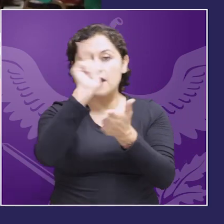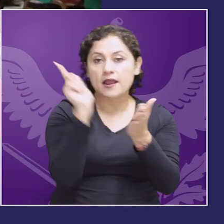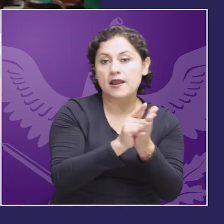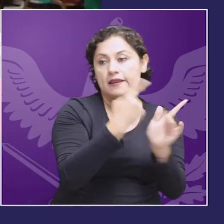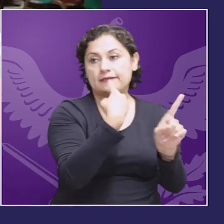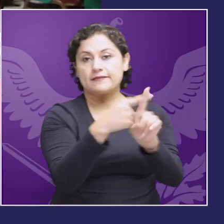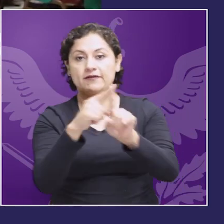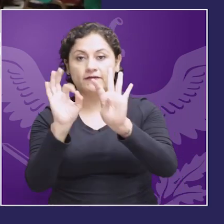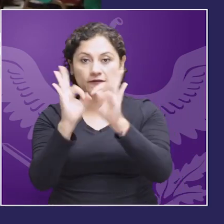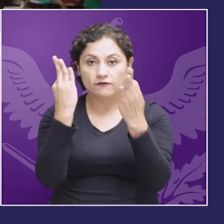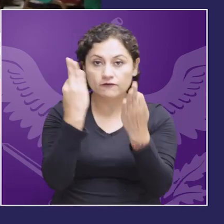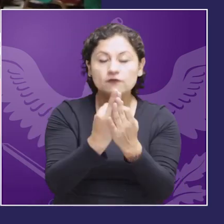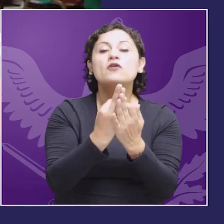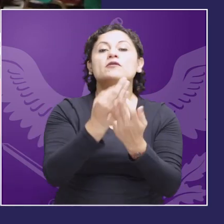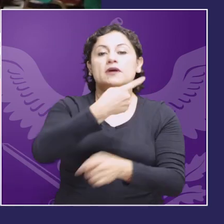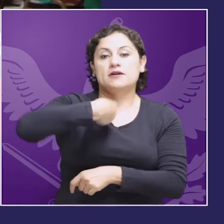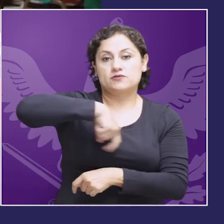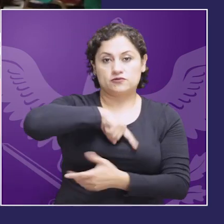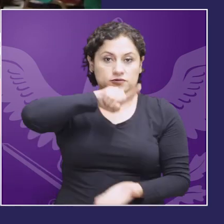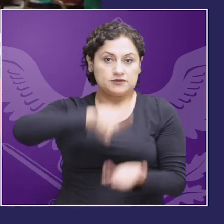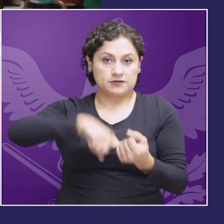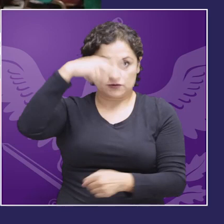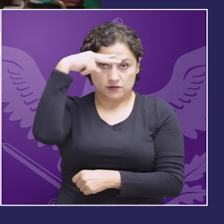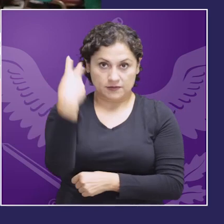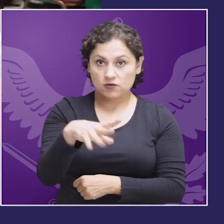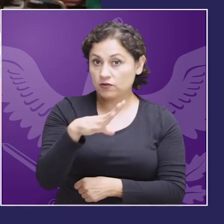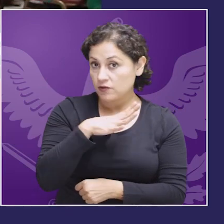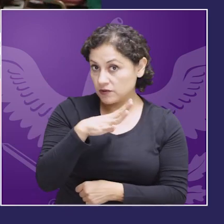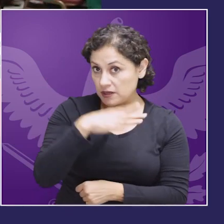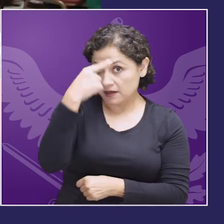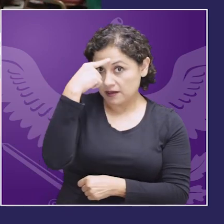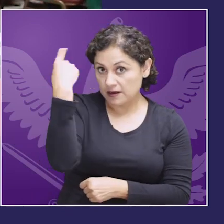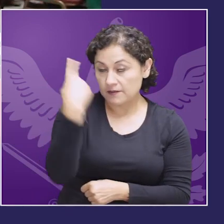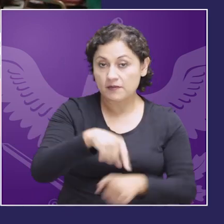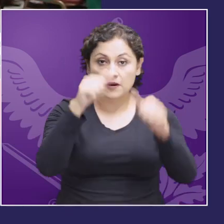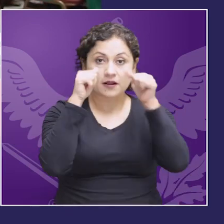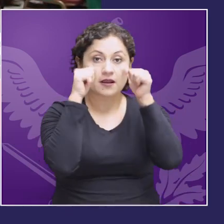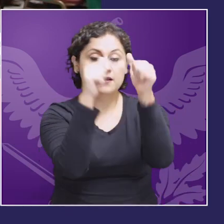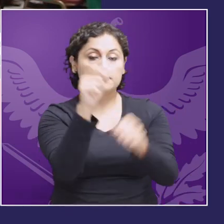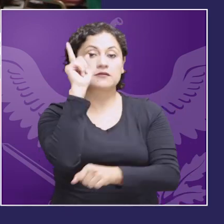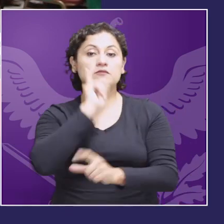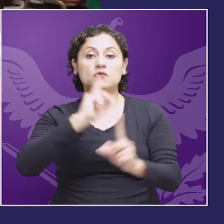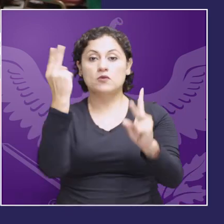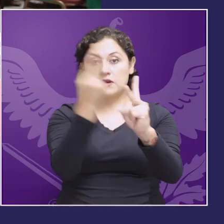un panorama del marco jurídico, de las herramientas normativas, jurisprudenciales con